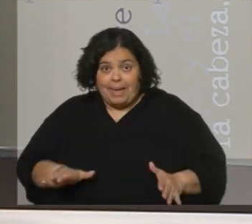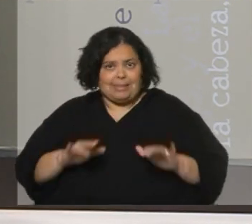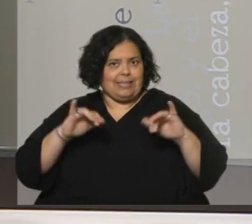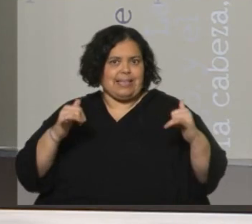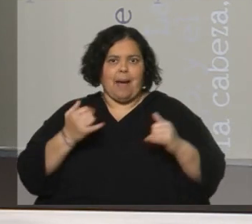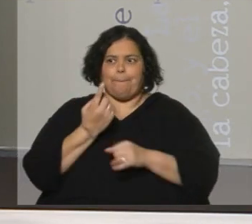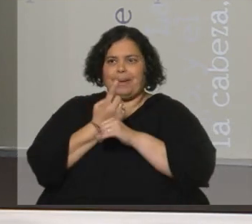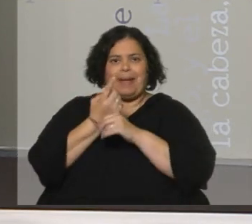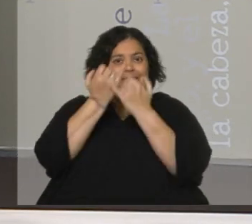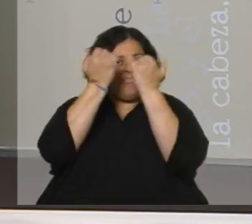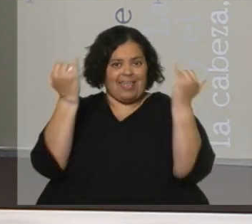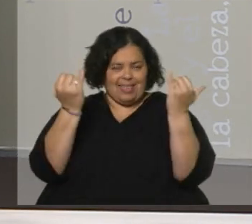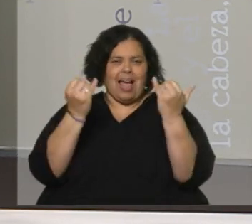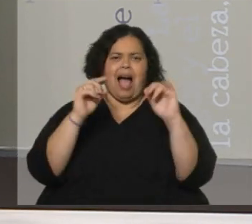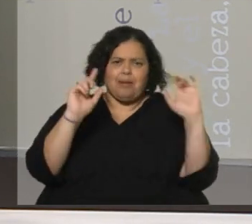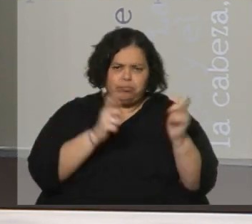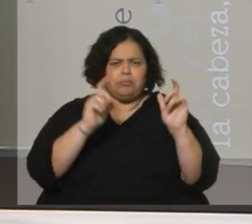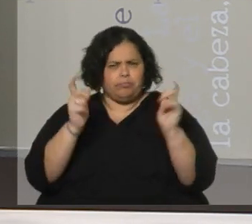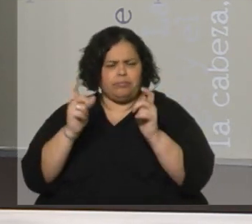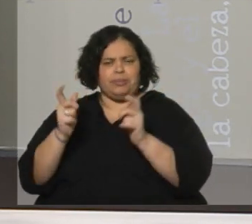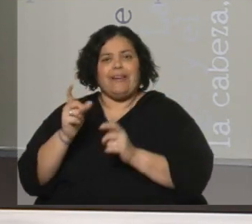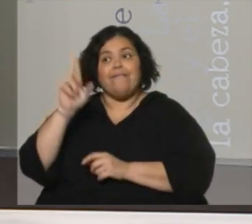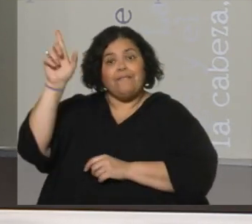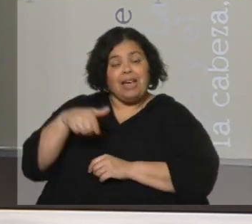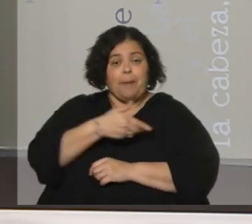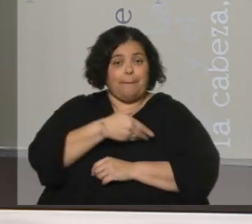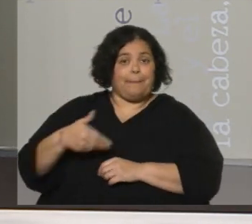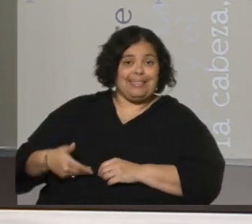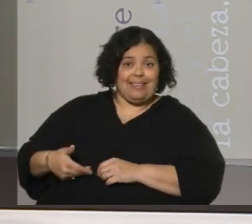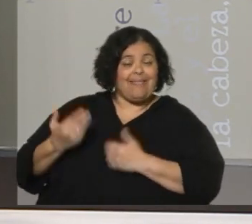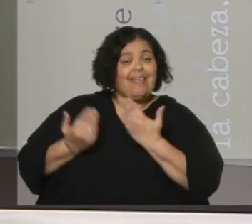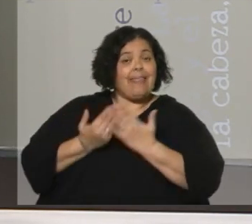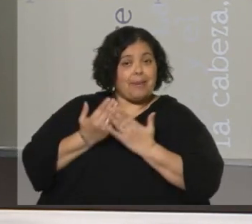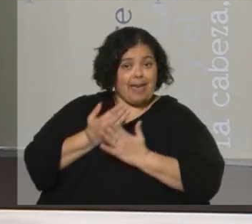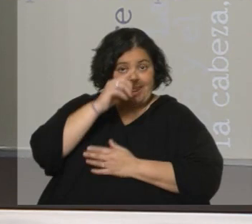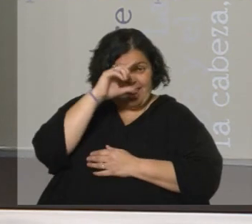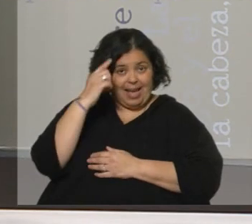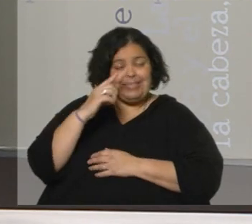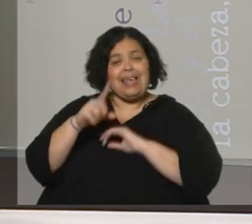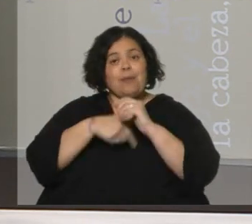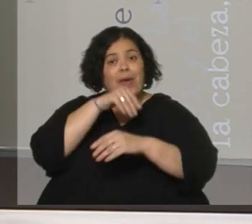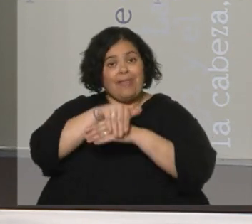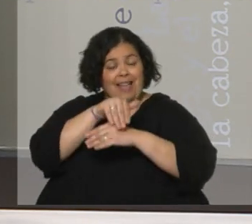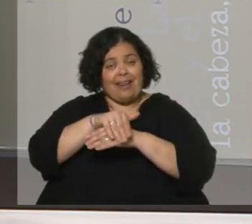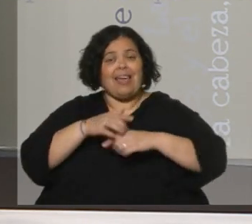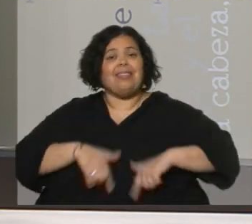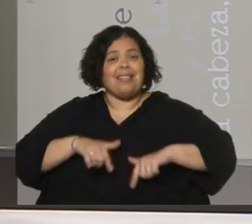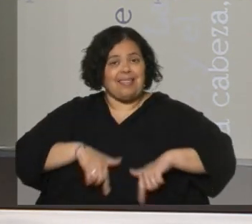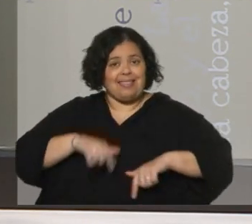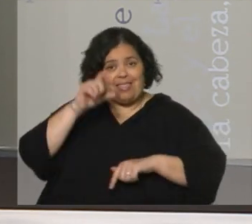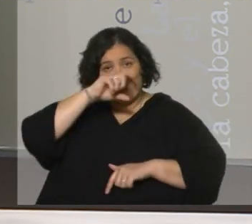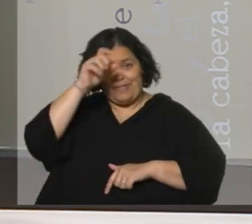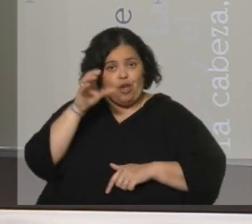muy muy muy intenso porque vamos a tener al presidente de la calle en la mañana a la intendenta de Montevideo Carolina cose a